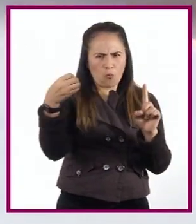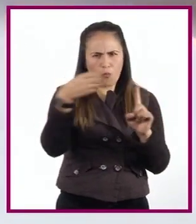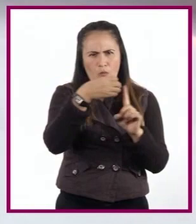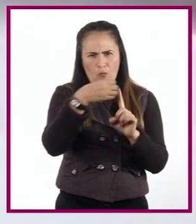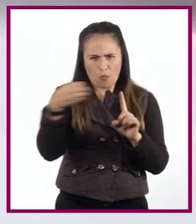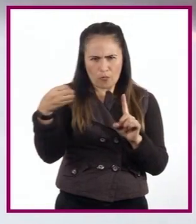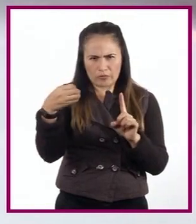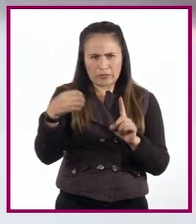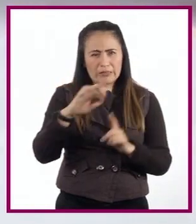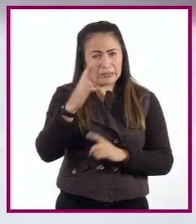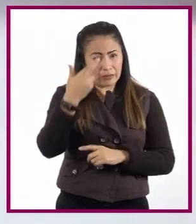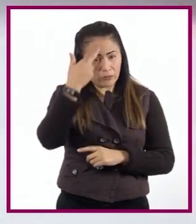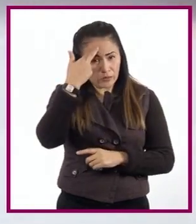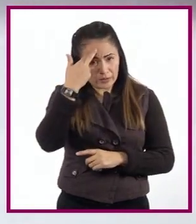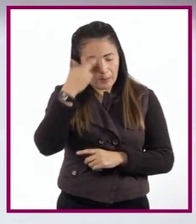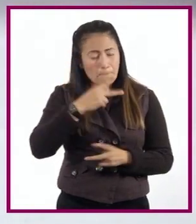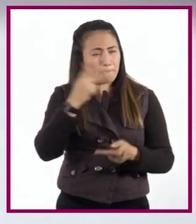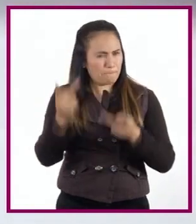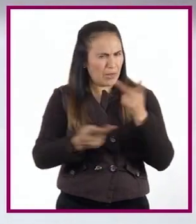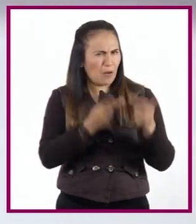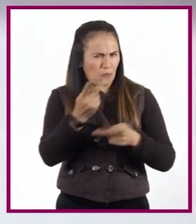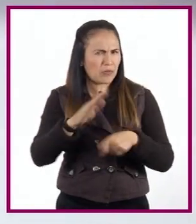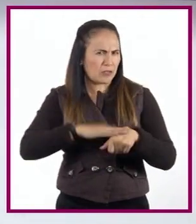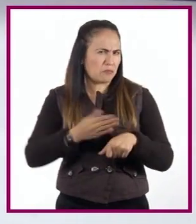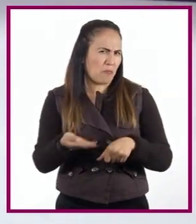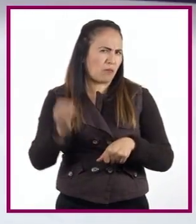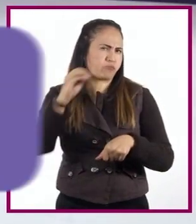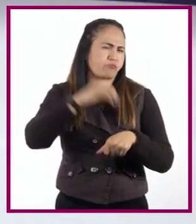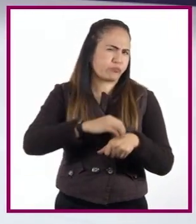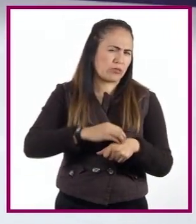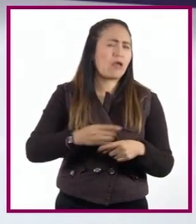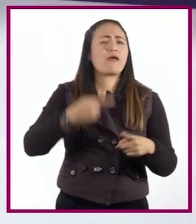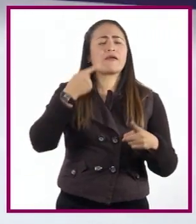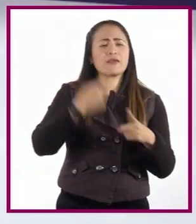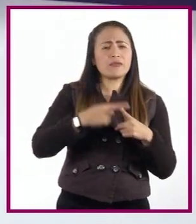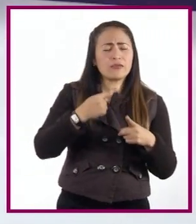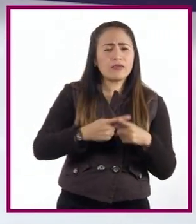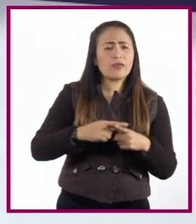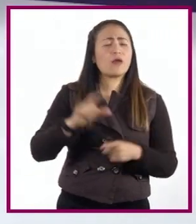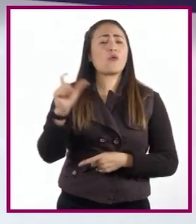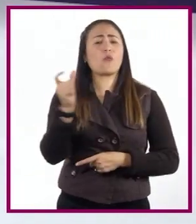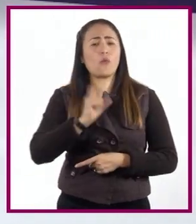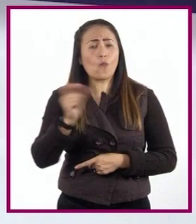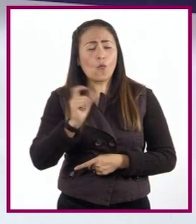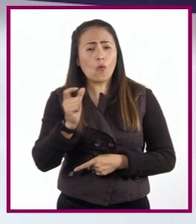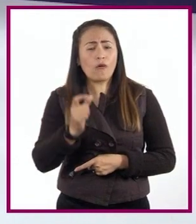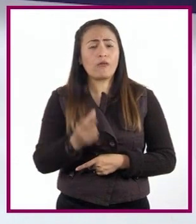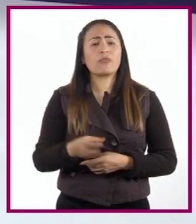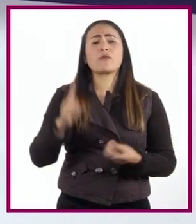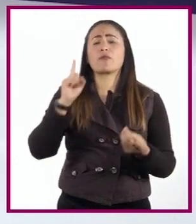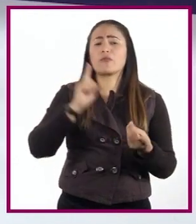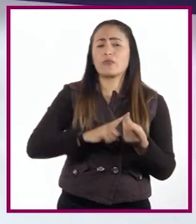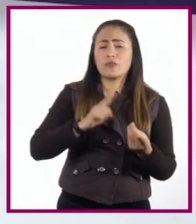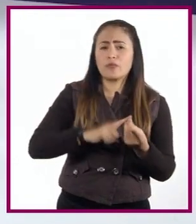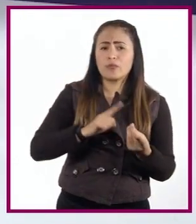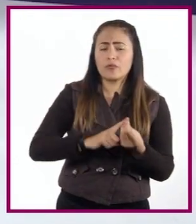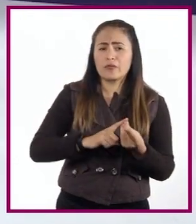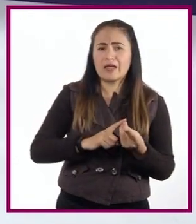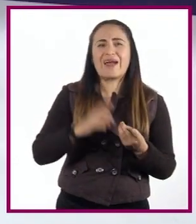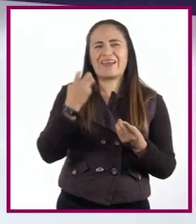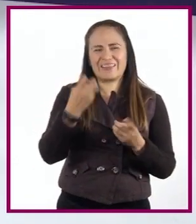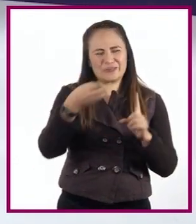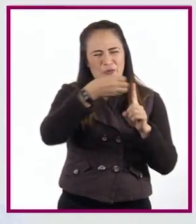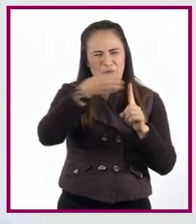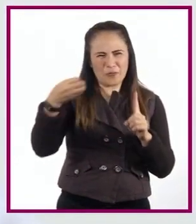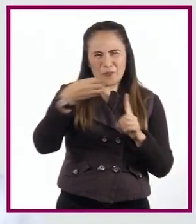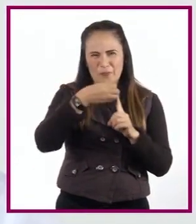No olviden considerar otras preguntas. ¿Quién? ¿Cuándo? ¿Dónde? Para que puedan realizar la secuencia de la